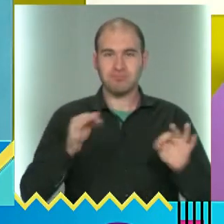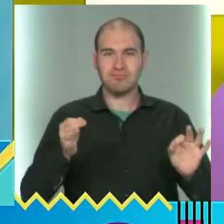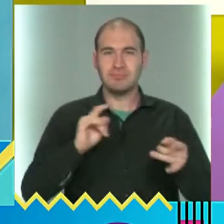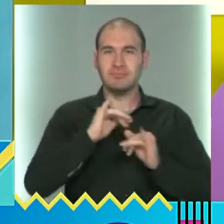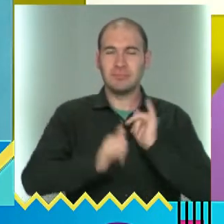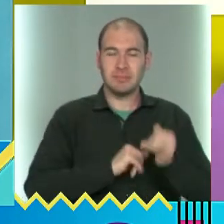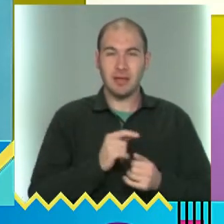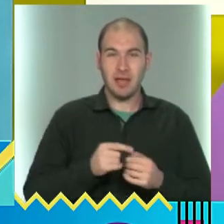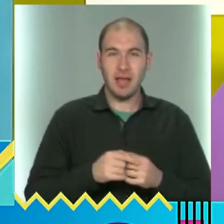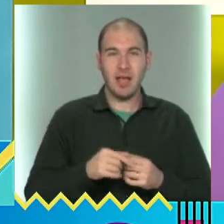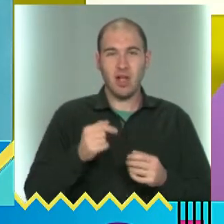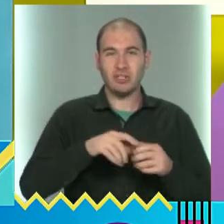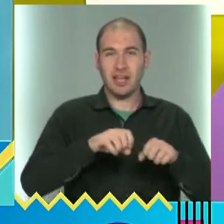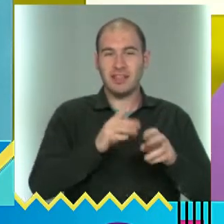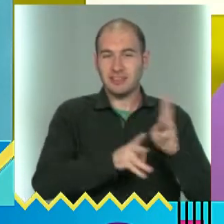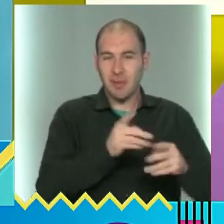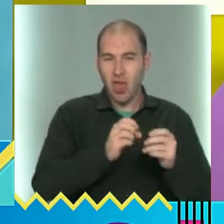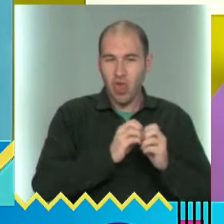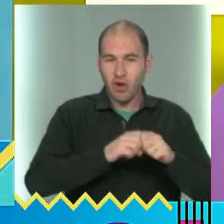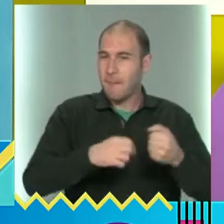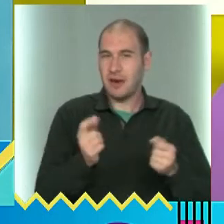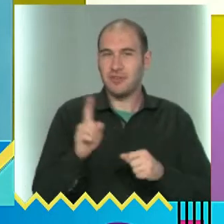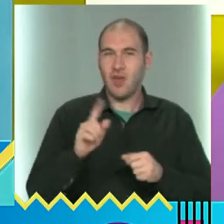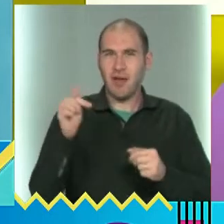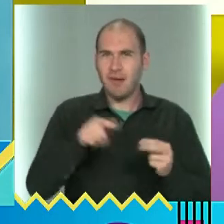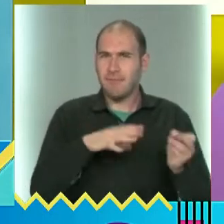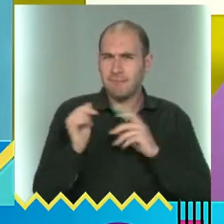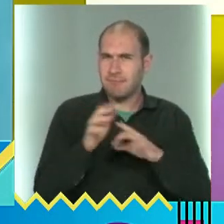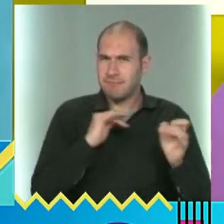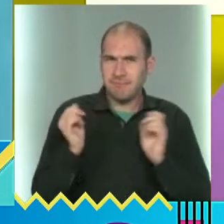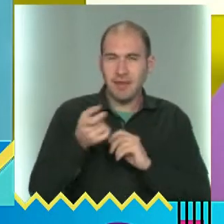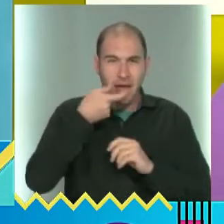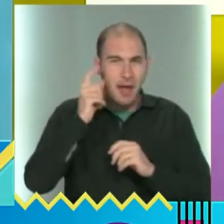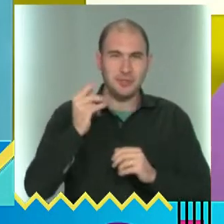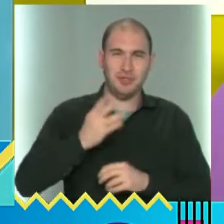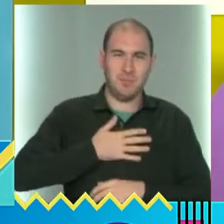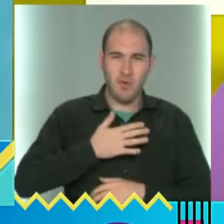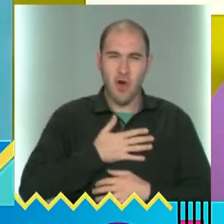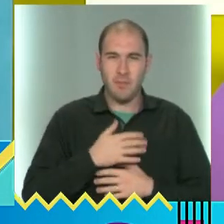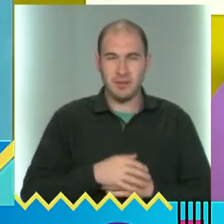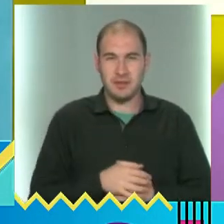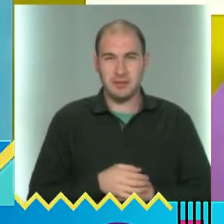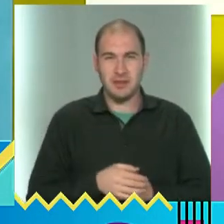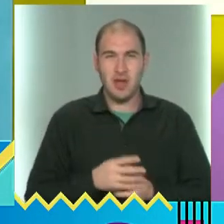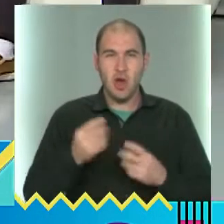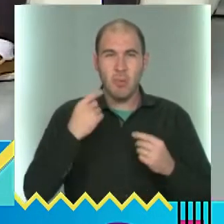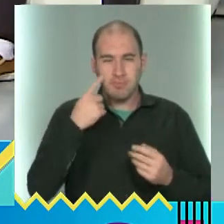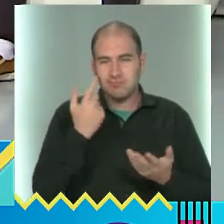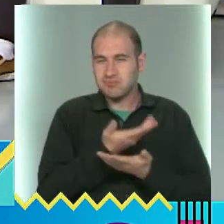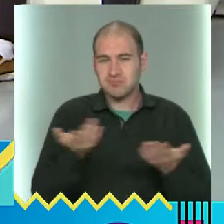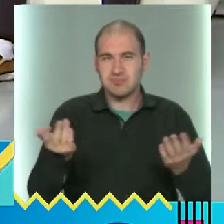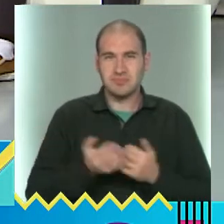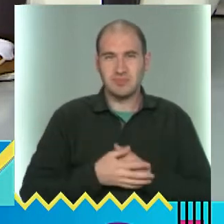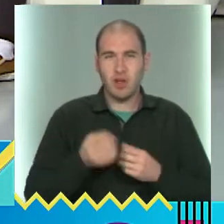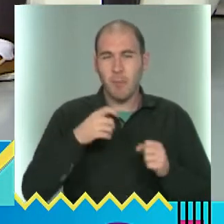con desarmar no es romper y generó toda una cuestión acá de experiencias propias, de cómo lo han vivido eso, ¿no? El